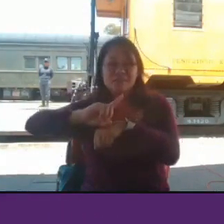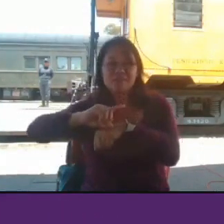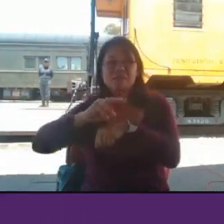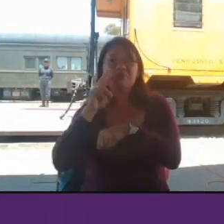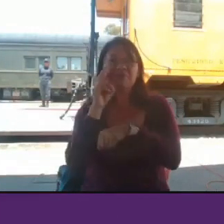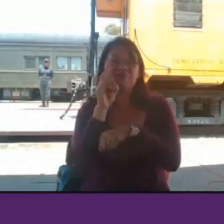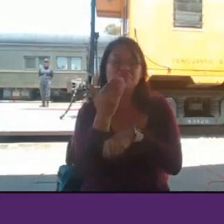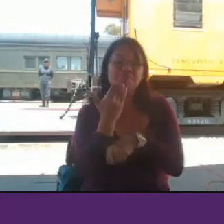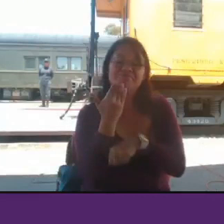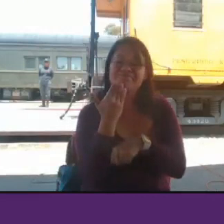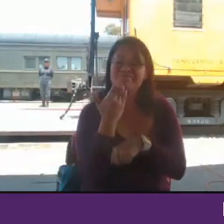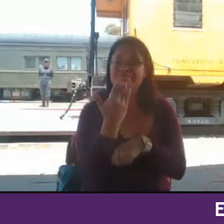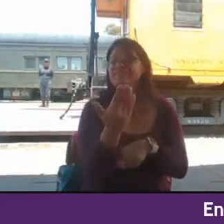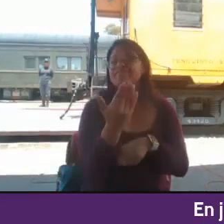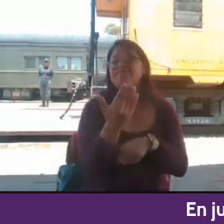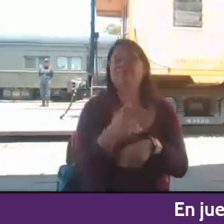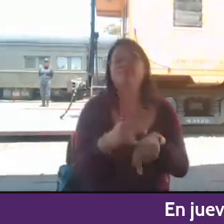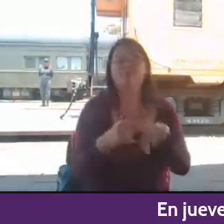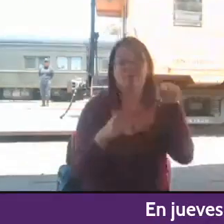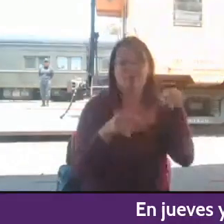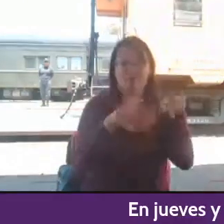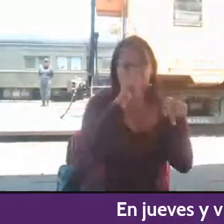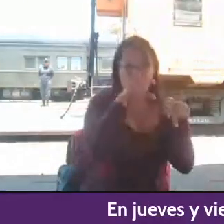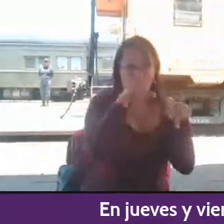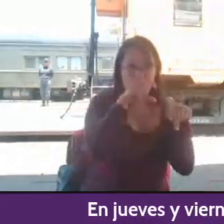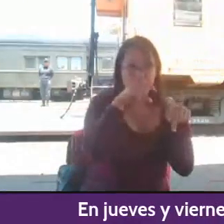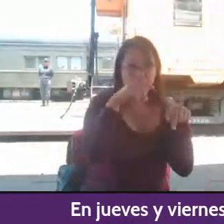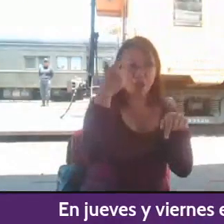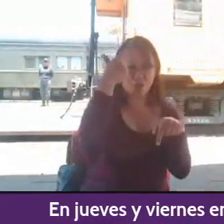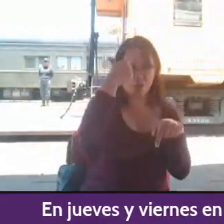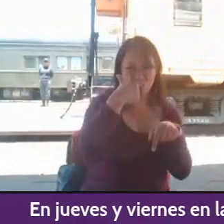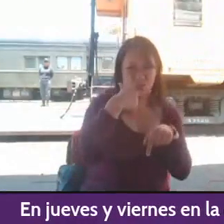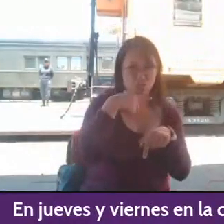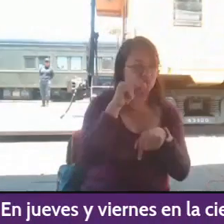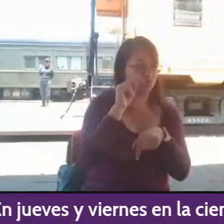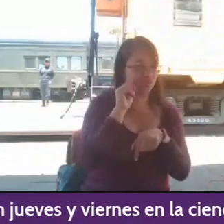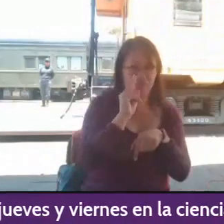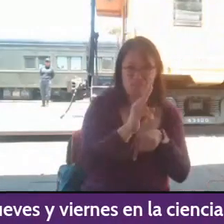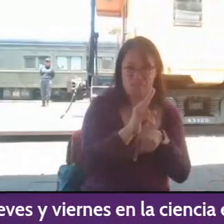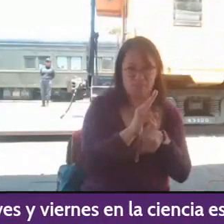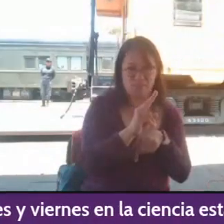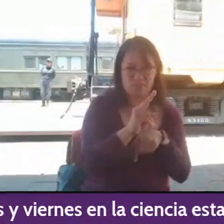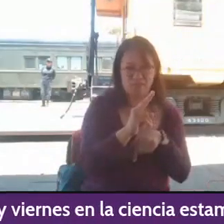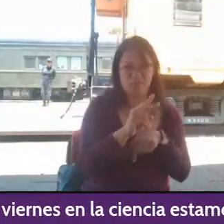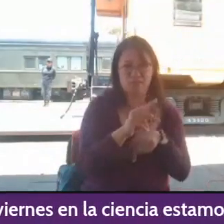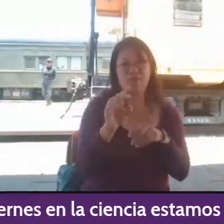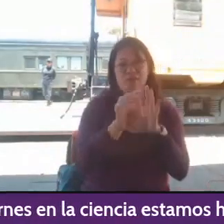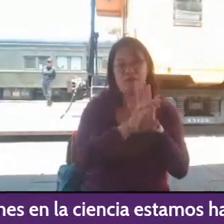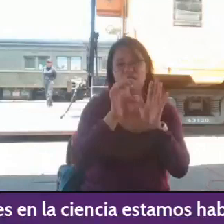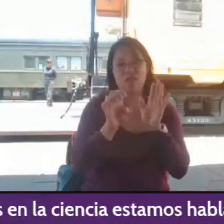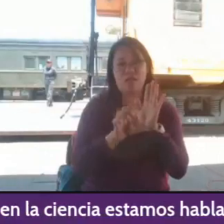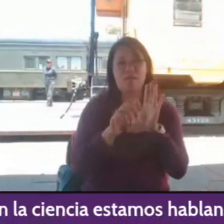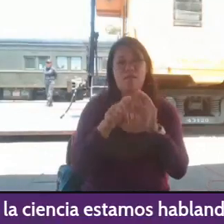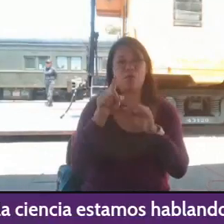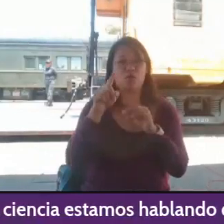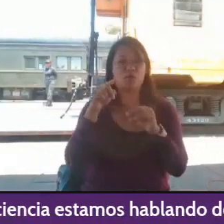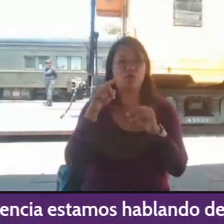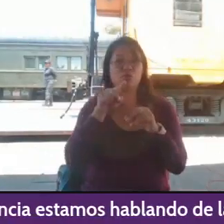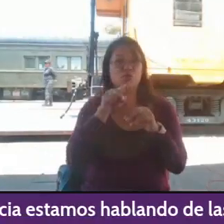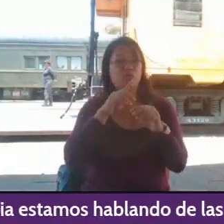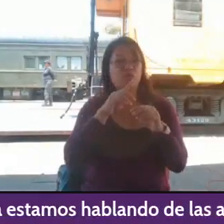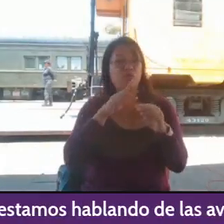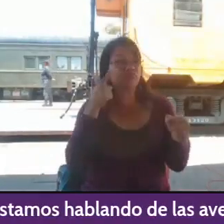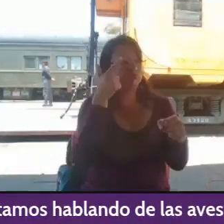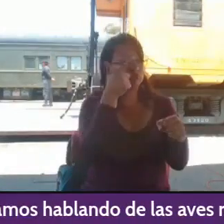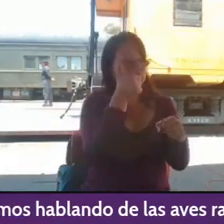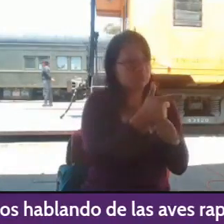águilas y halcones, en la noche prácticamente no ven nada. Sale en la noche, si te acercas a uno y lo mueves acá, decimos, ¿qué pasa? ¿Qué pasa? Son como nosotros, súper